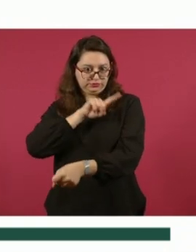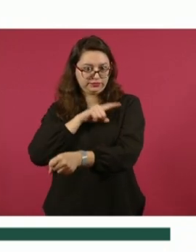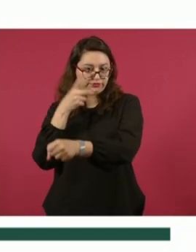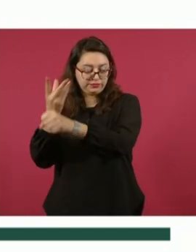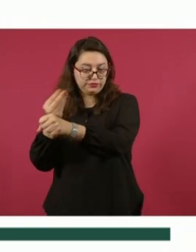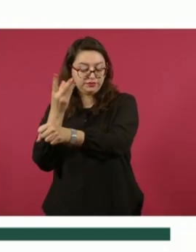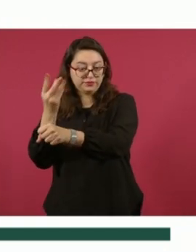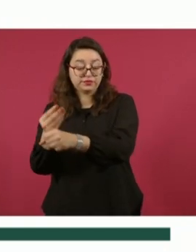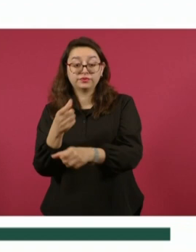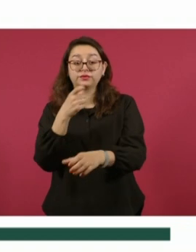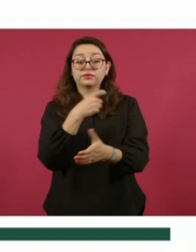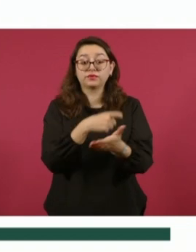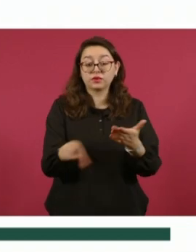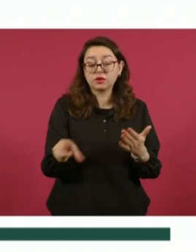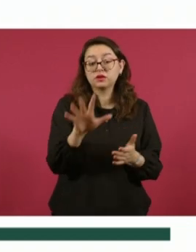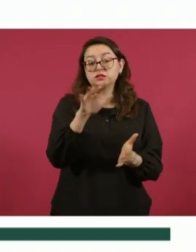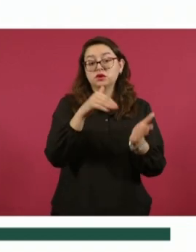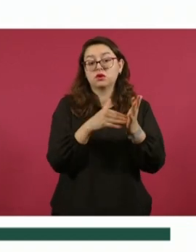se han adquirido